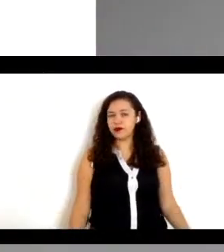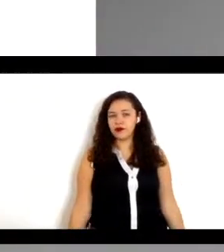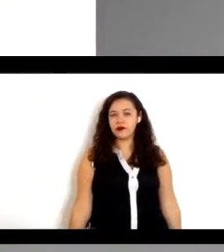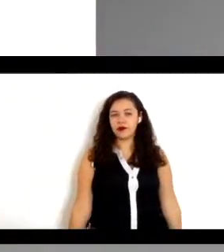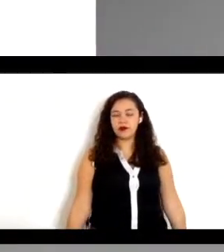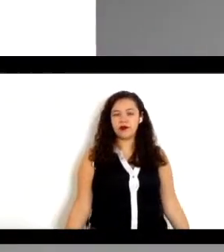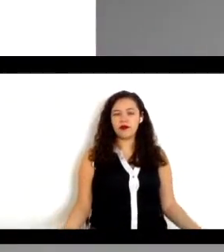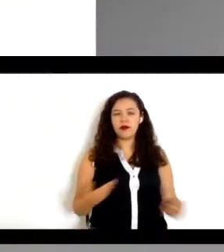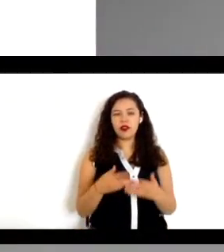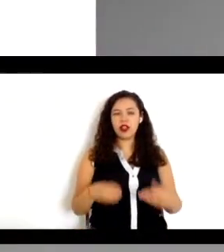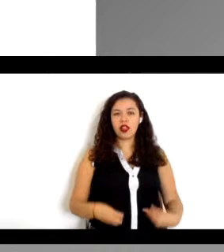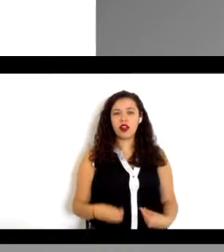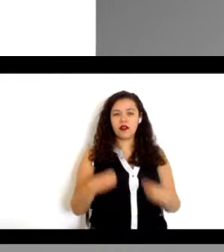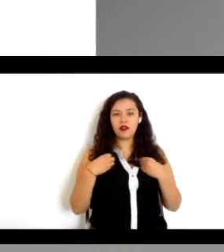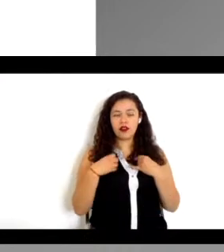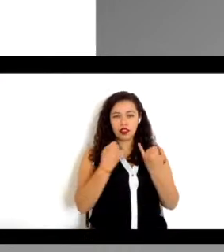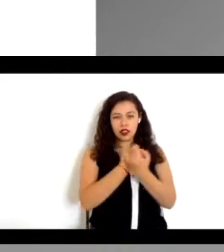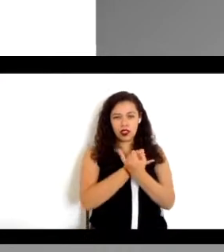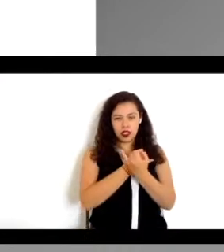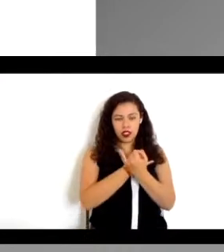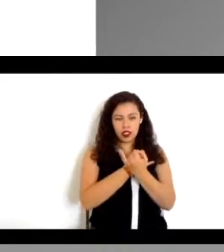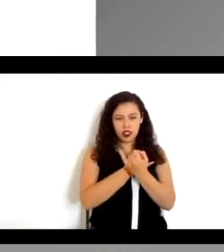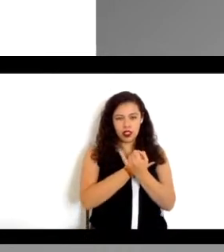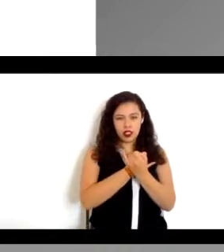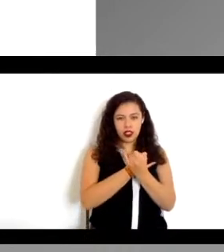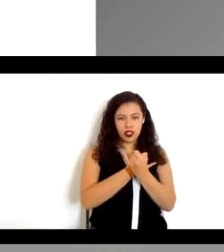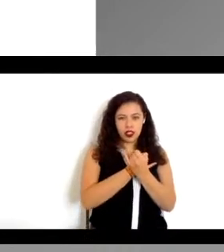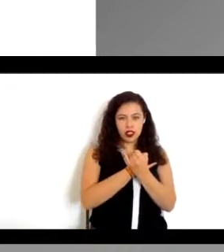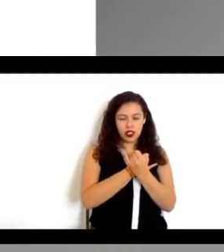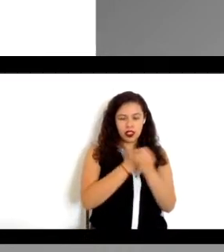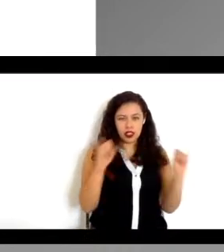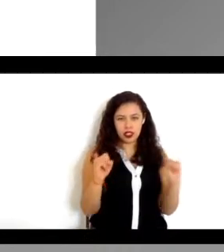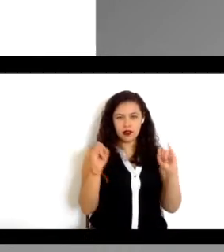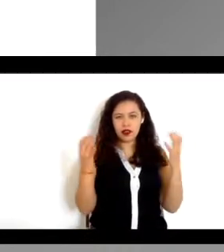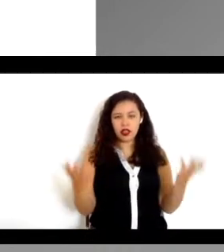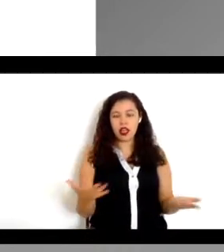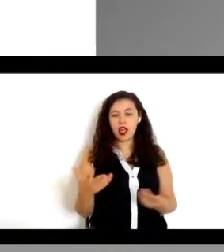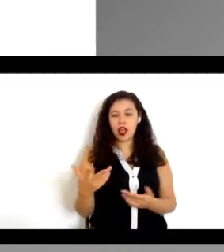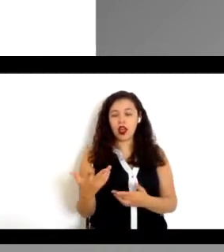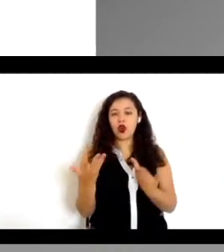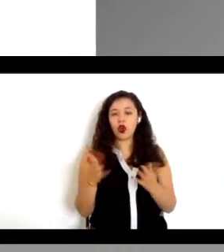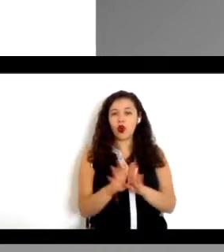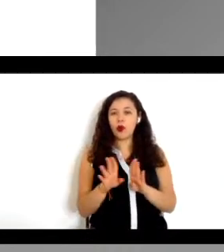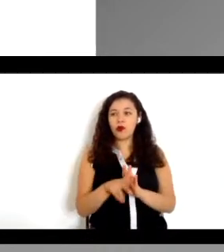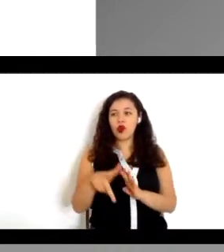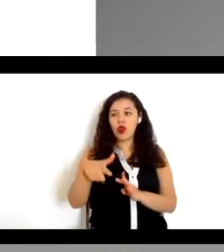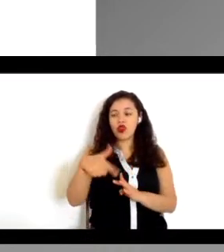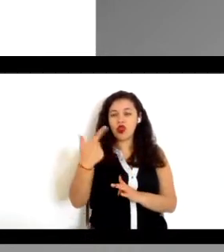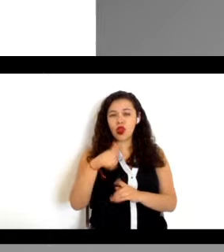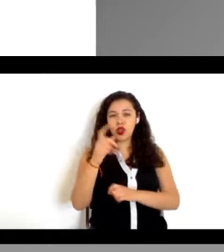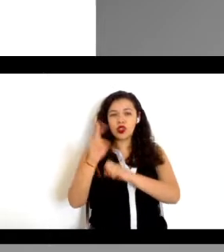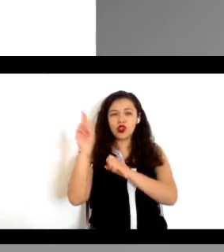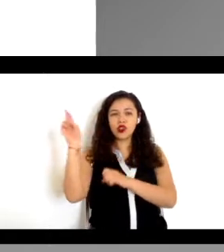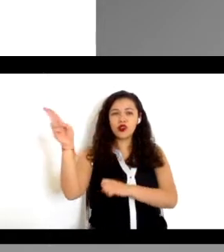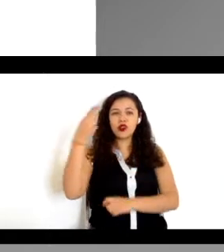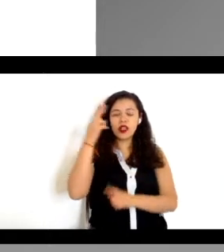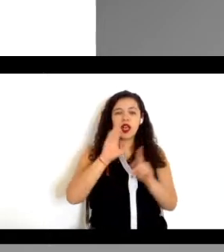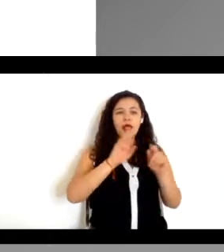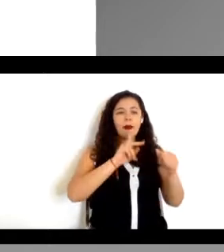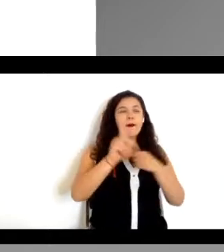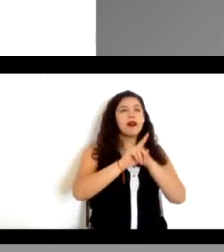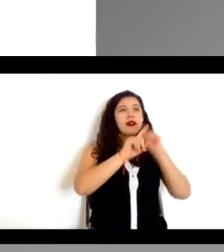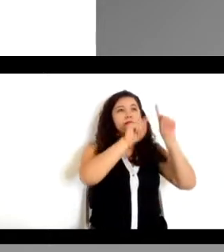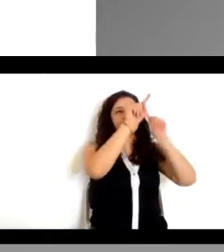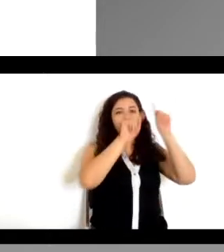está trabajando por lo menos con una media docena de universidades del país en diversas alternativas